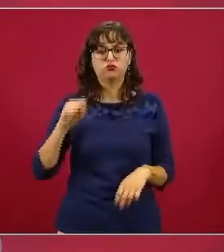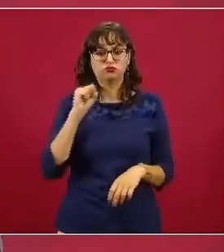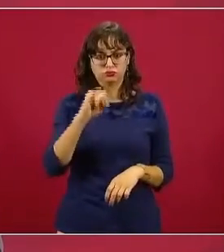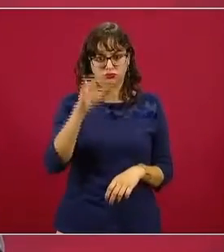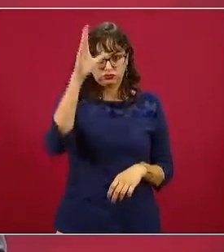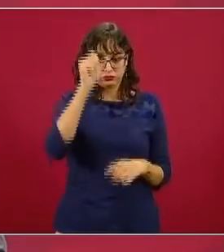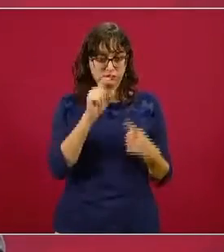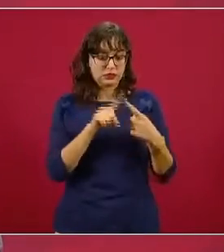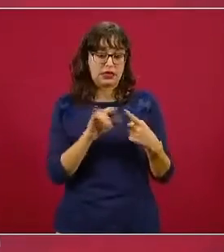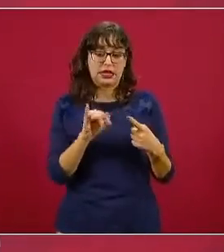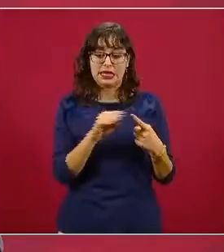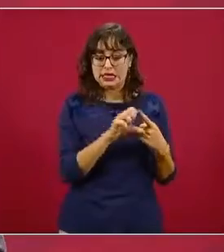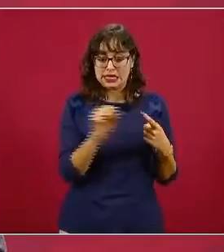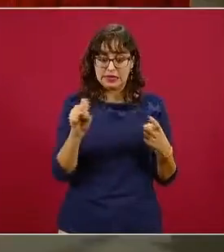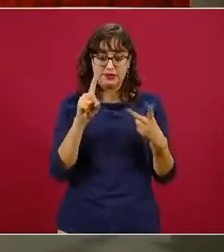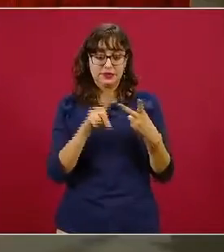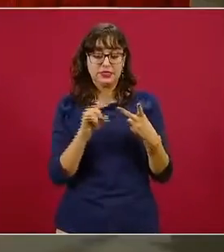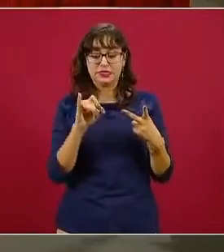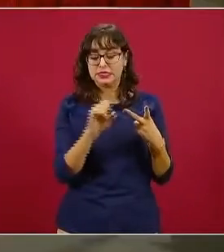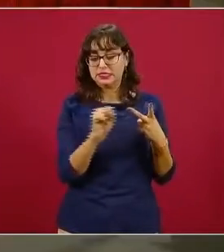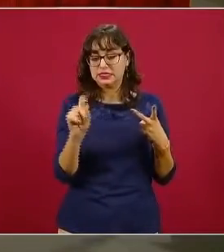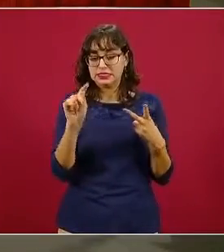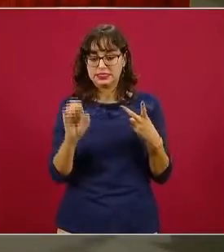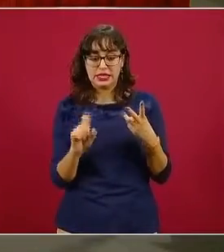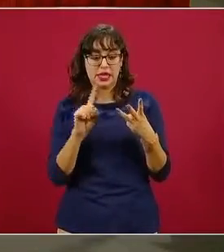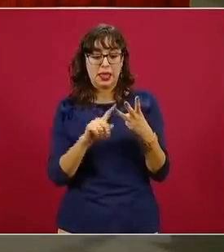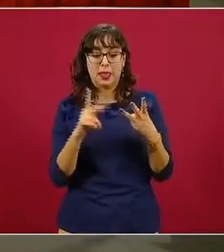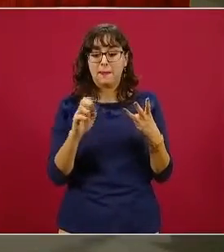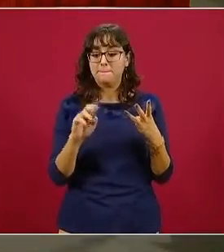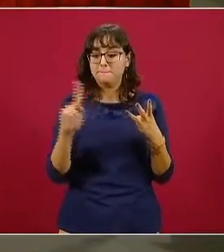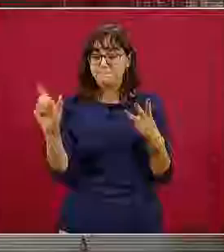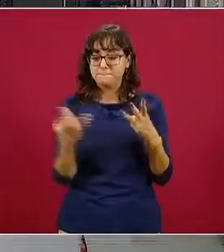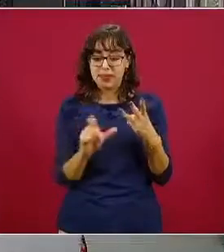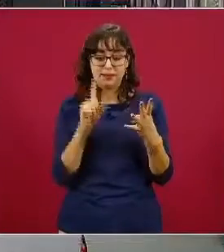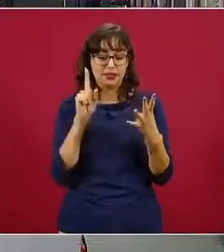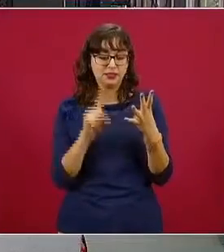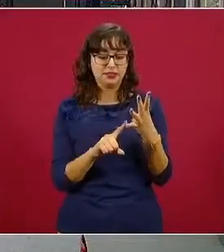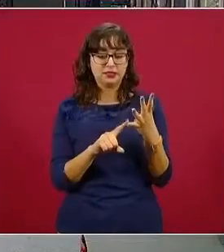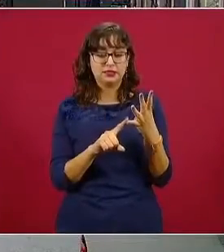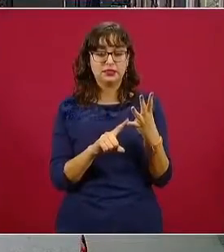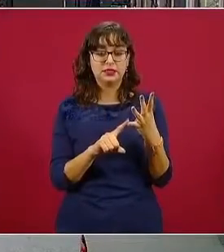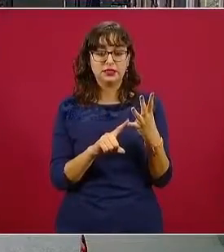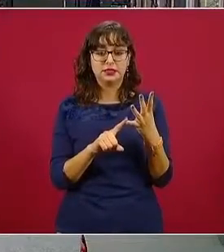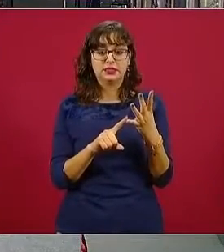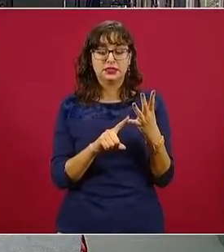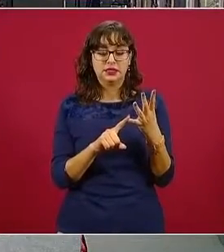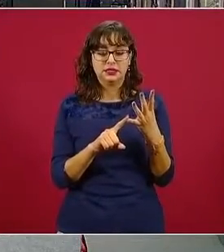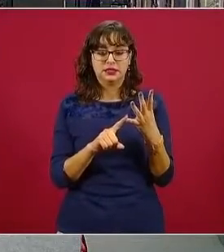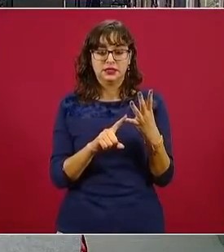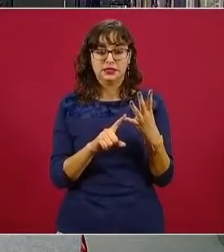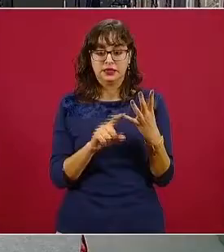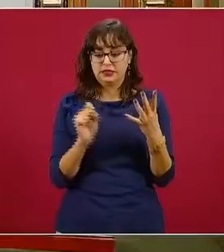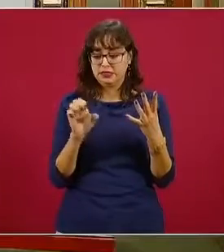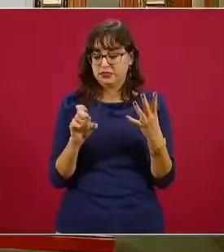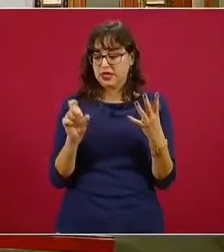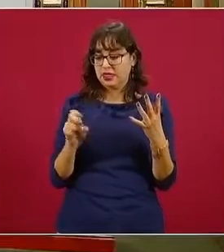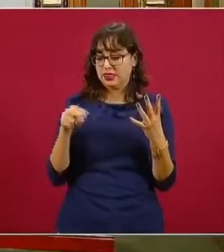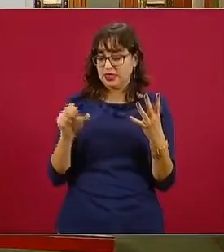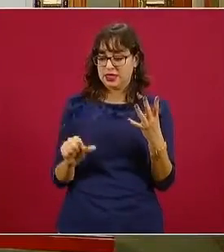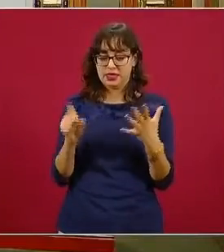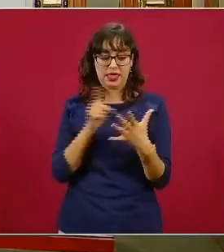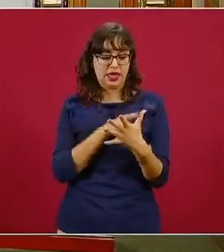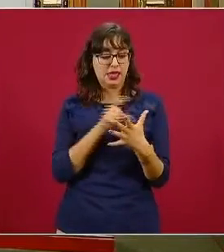el Seguro Social, el ISSSTE, Pemex e incluso los servicios de sanidad de las Fuerzas Armadas,